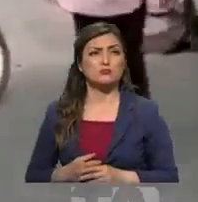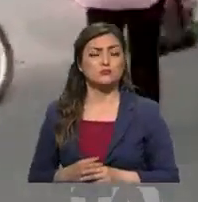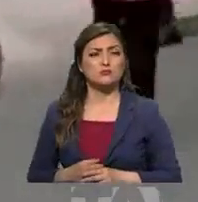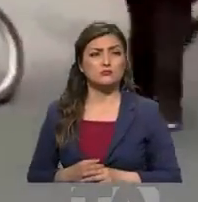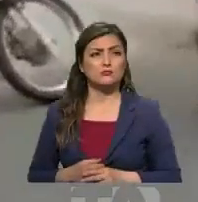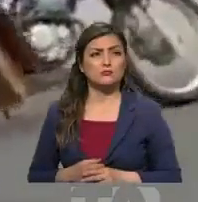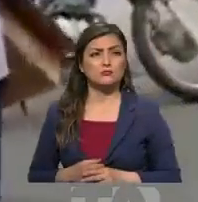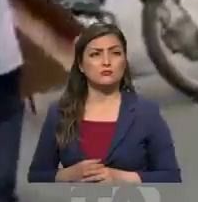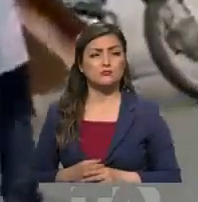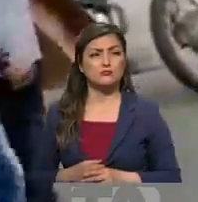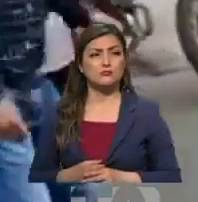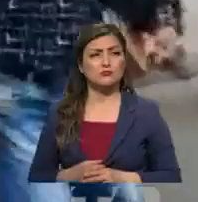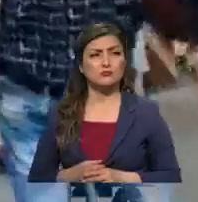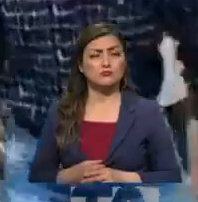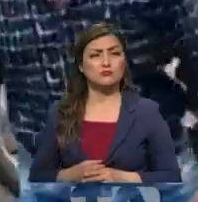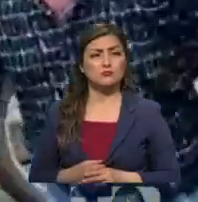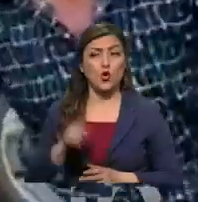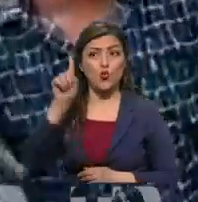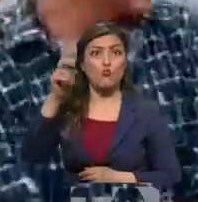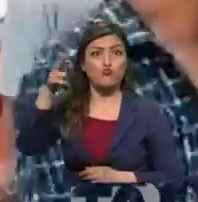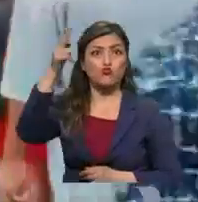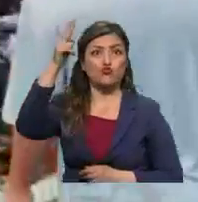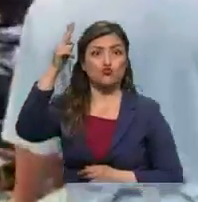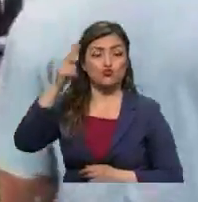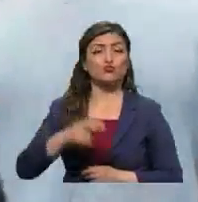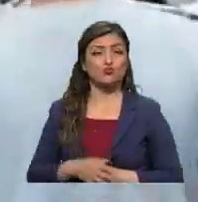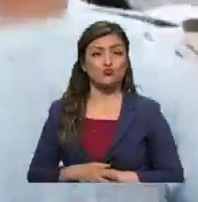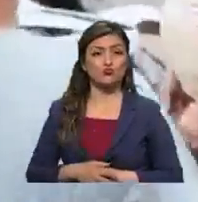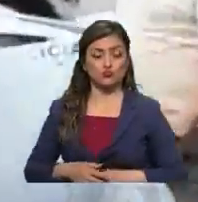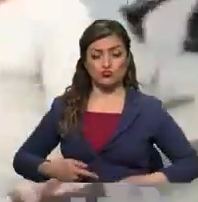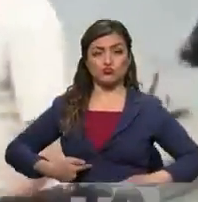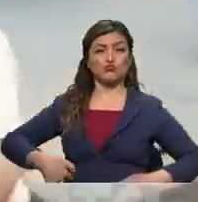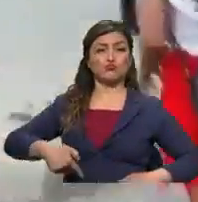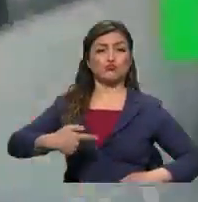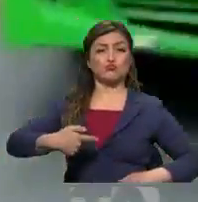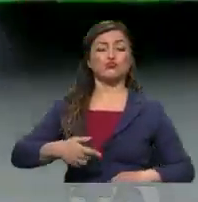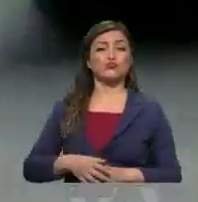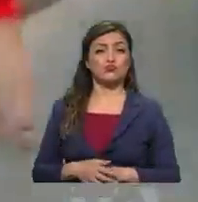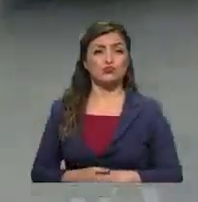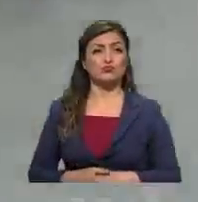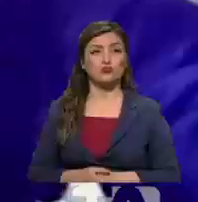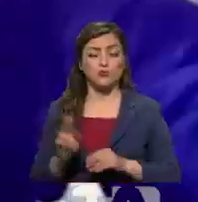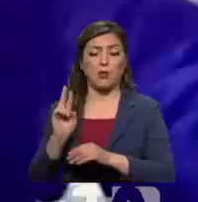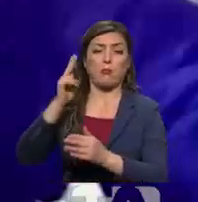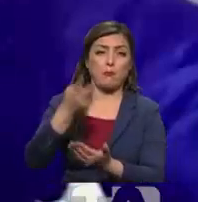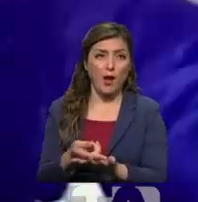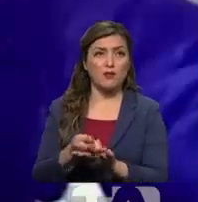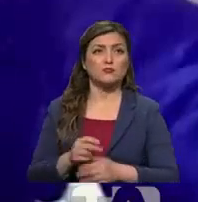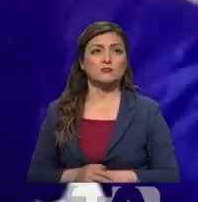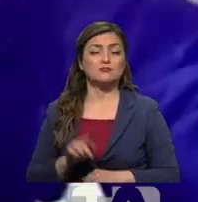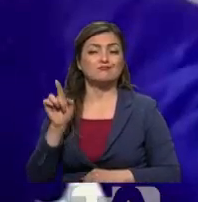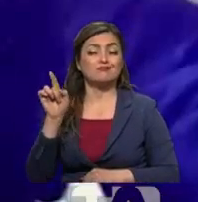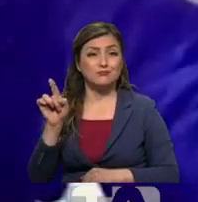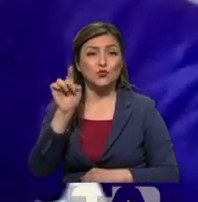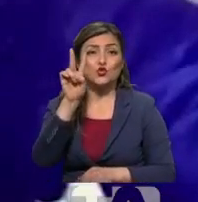y procede a pegar un solo tiro en la zona abdominal al agresor, neutralizándole. El uniformado tenía